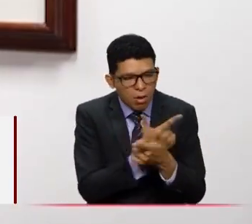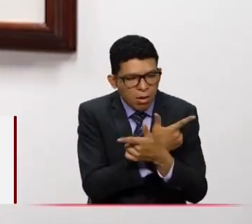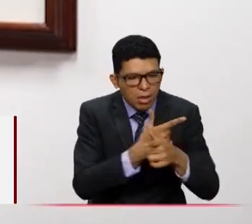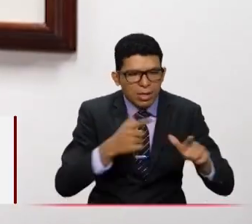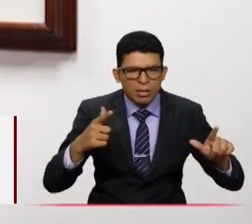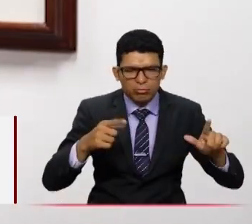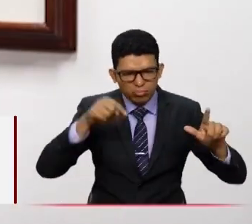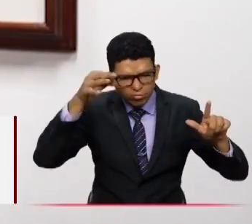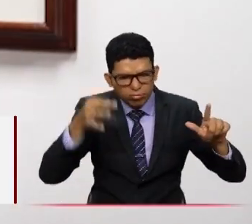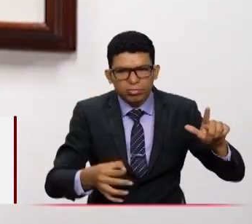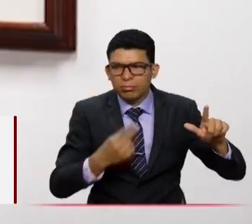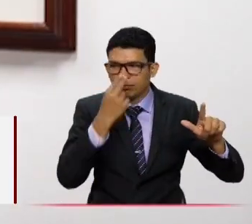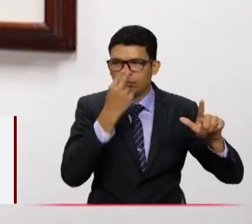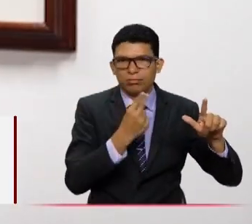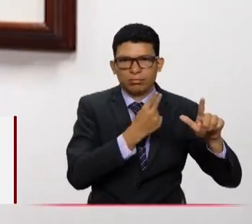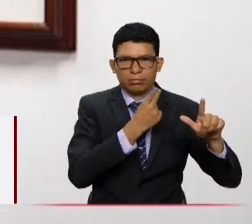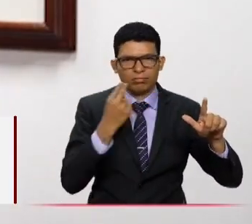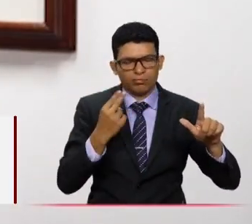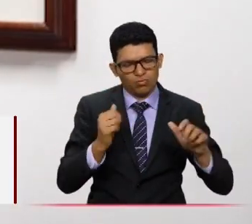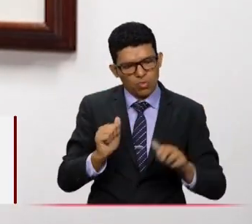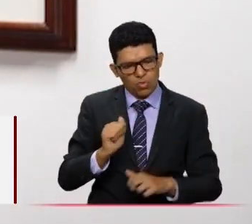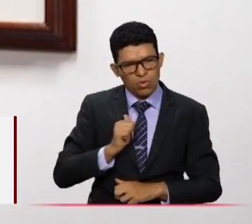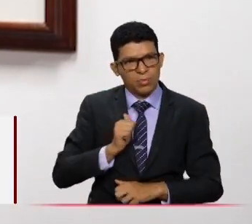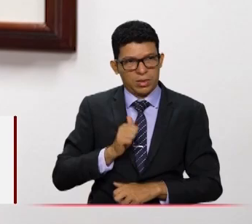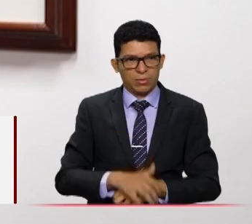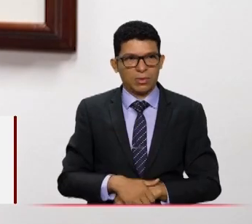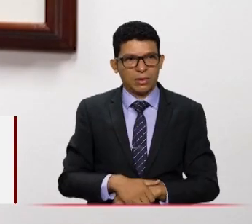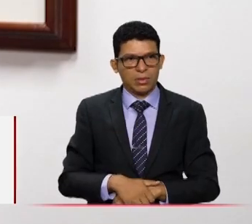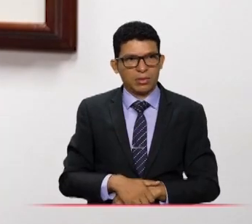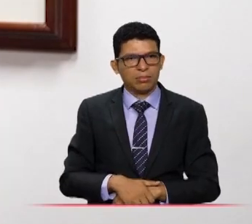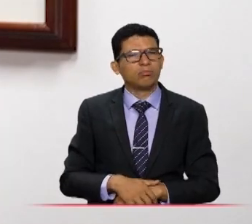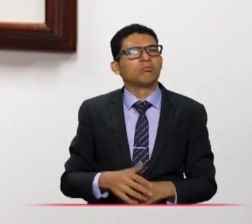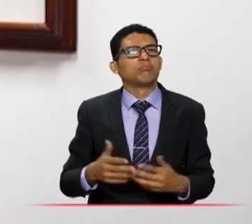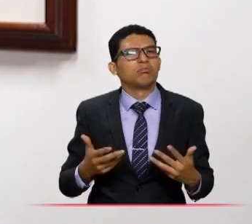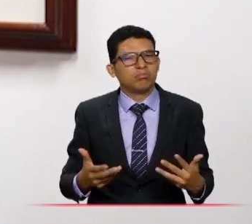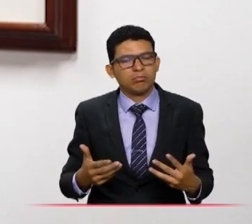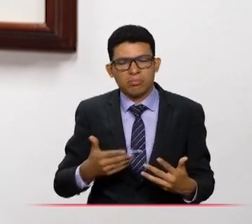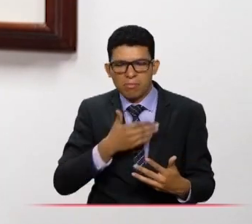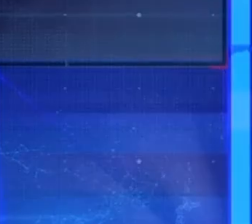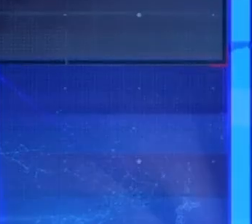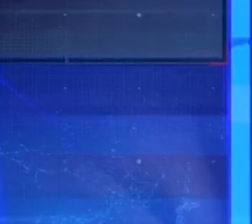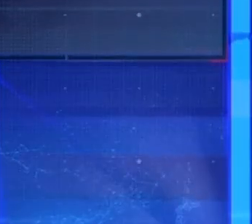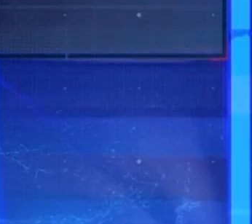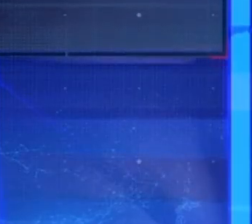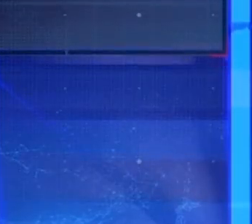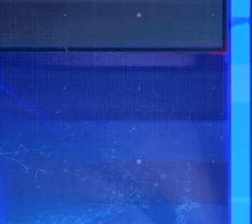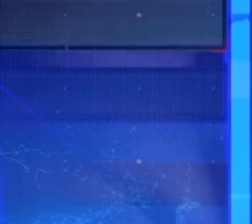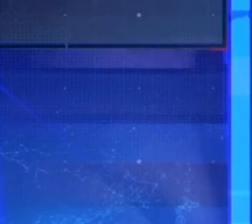compromete consigo mismos a tratar de ser mejores.